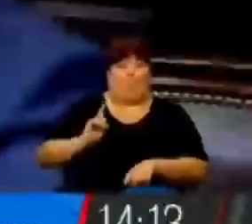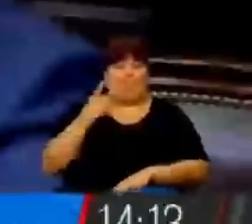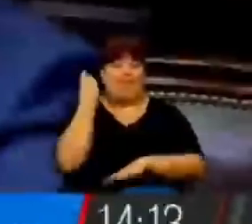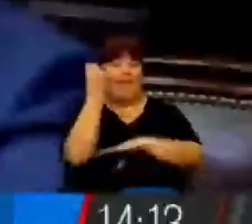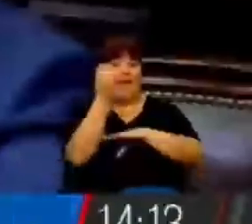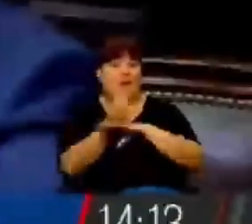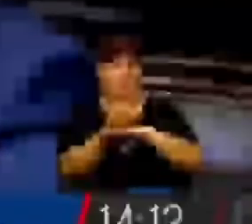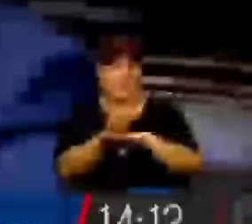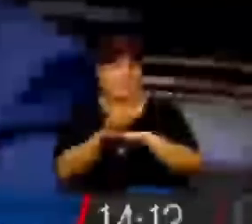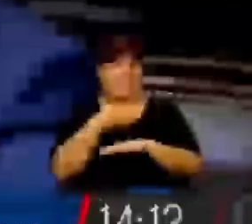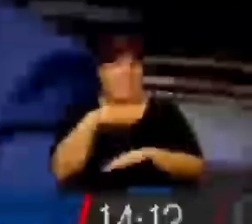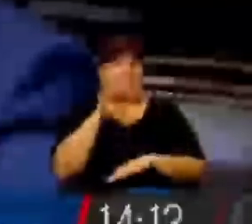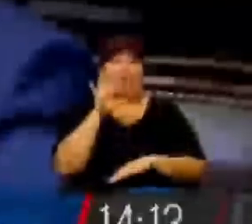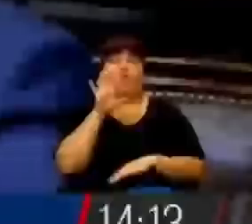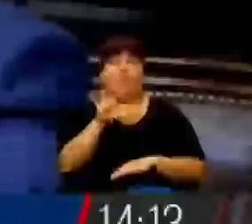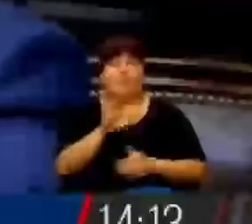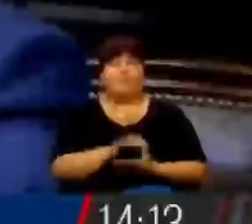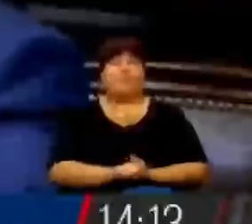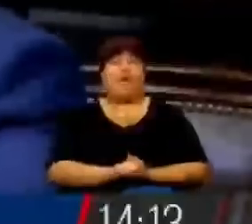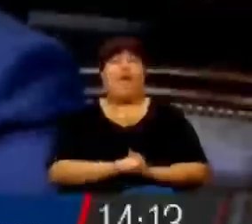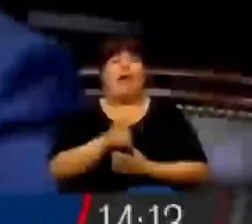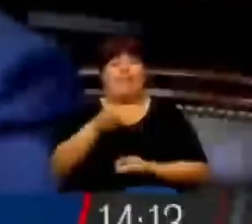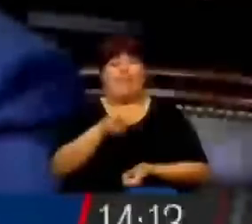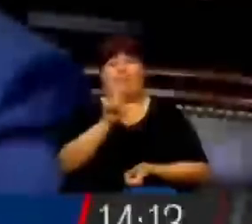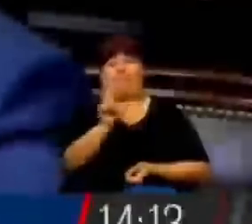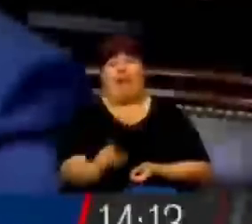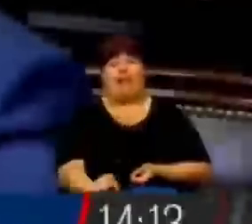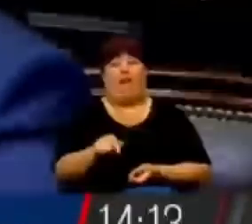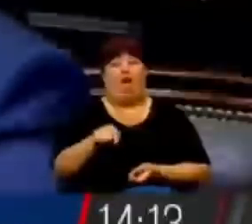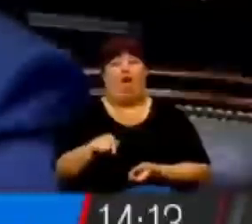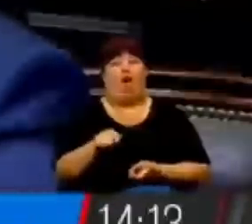confirmación protocolar de